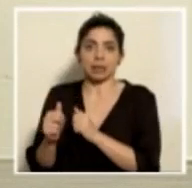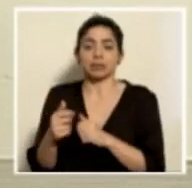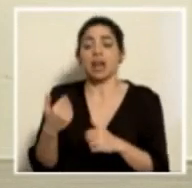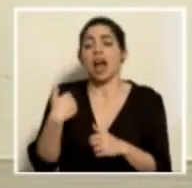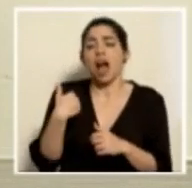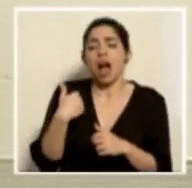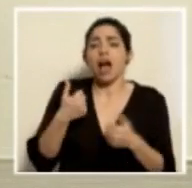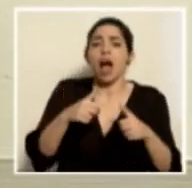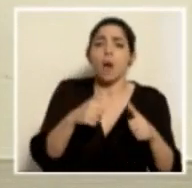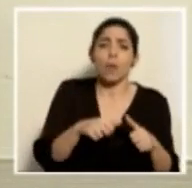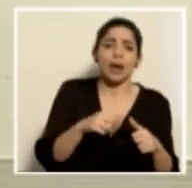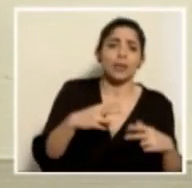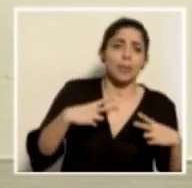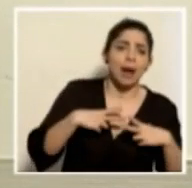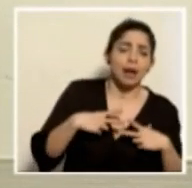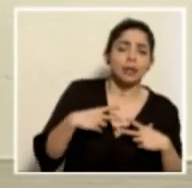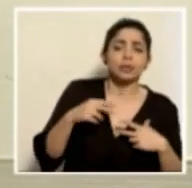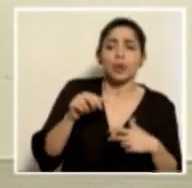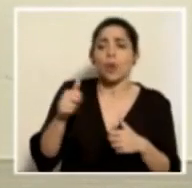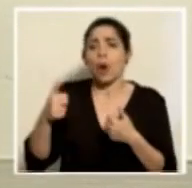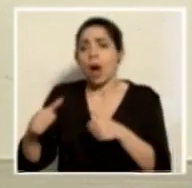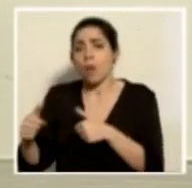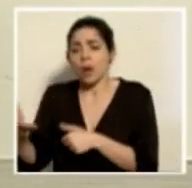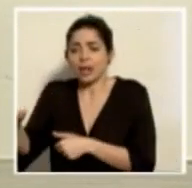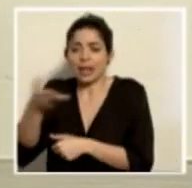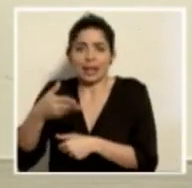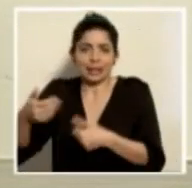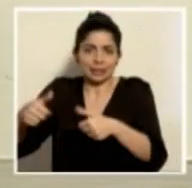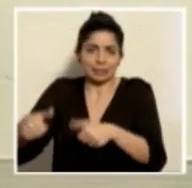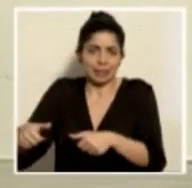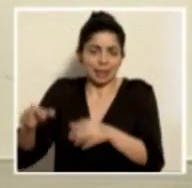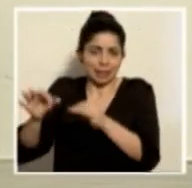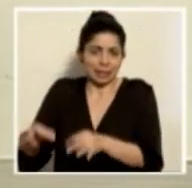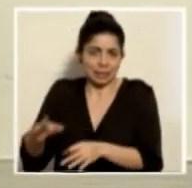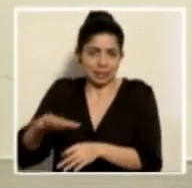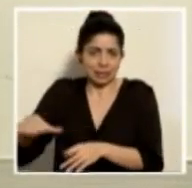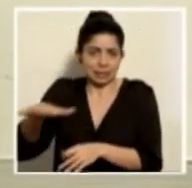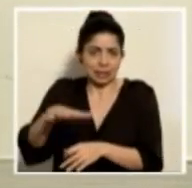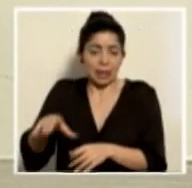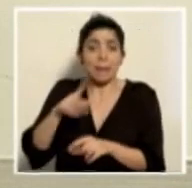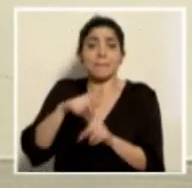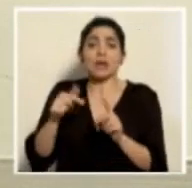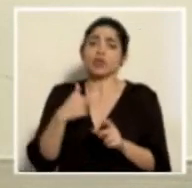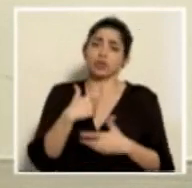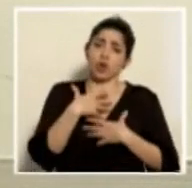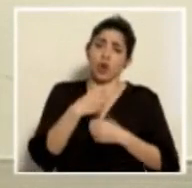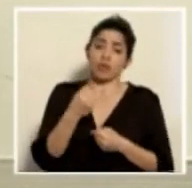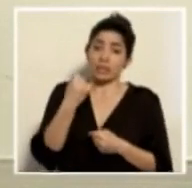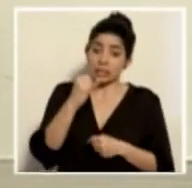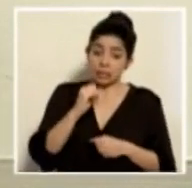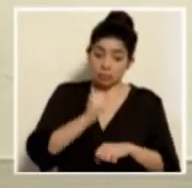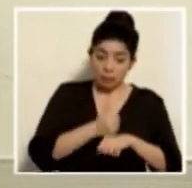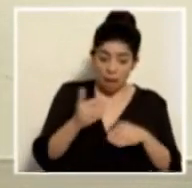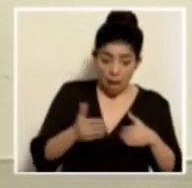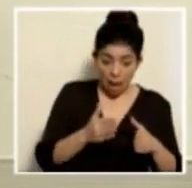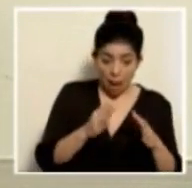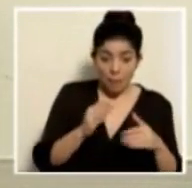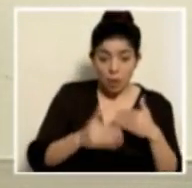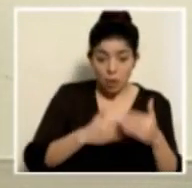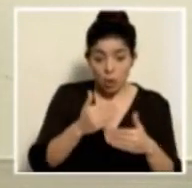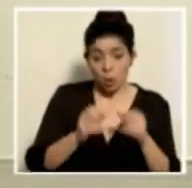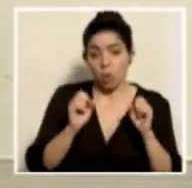acuerdos legislativos. Pero tengo una gran confianza de que ejecutando la ruta las cosas nos van a salir